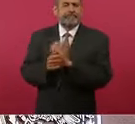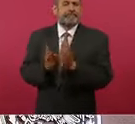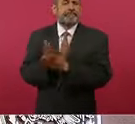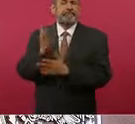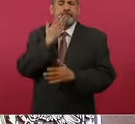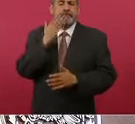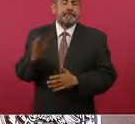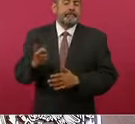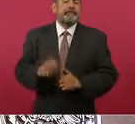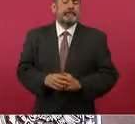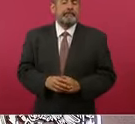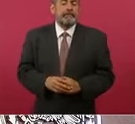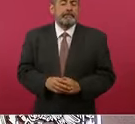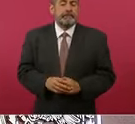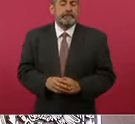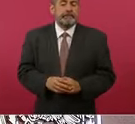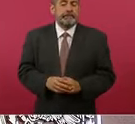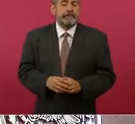Es una